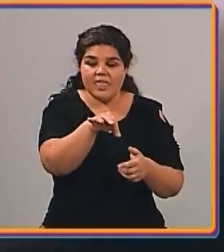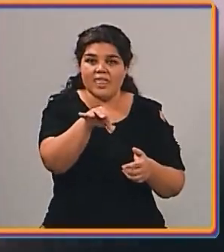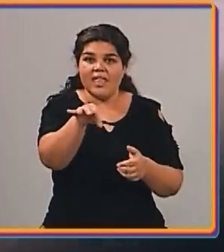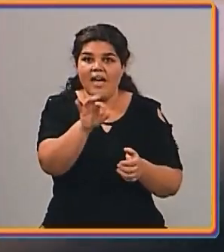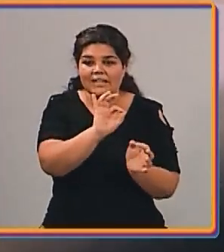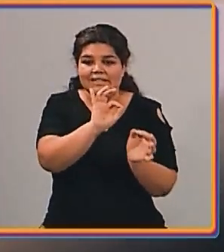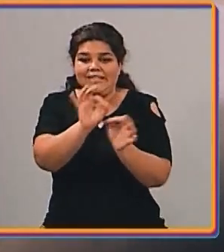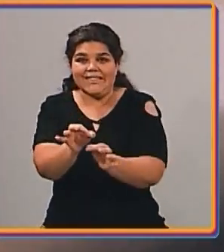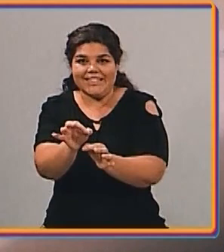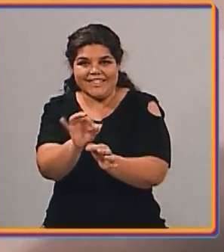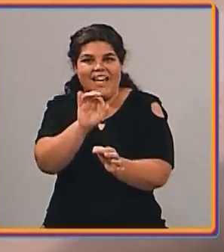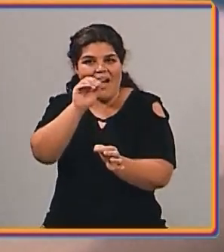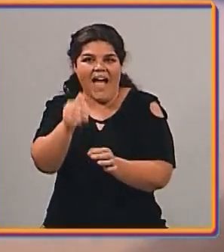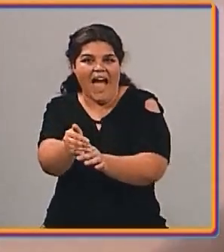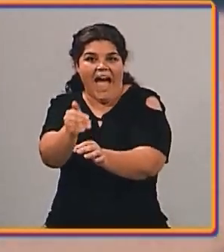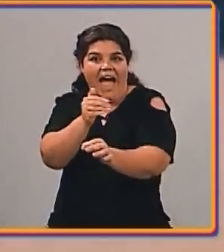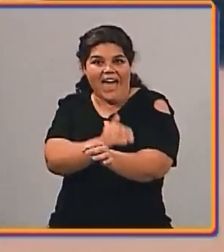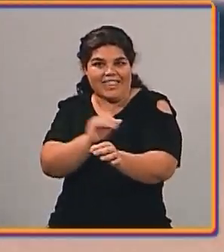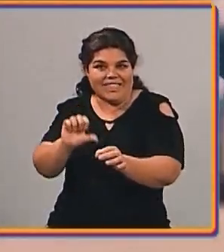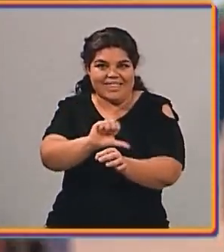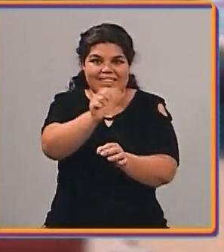resto de los jugadores y las jugadoras.